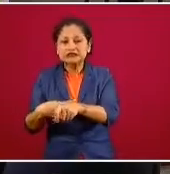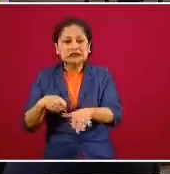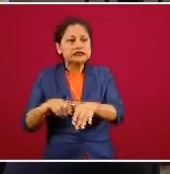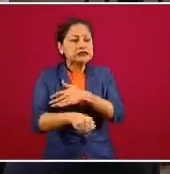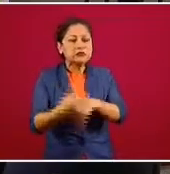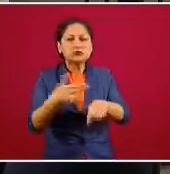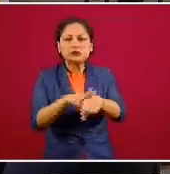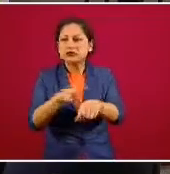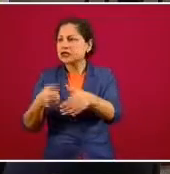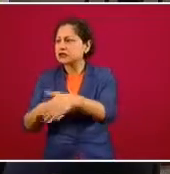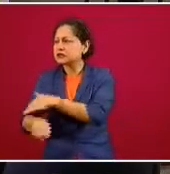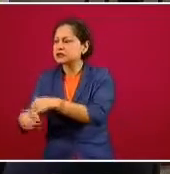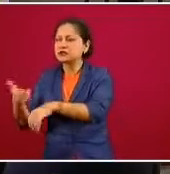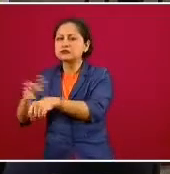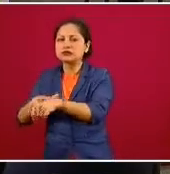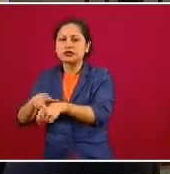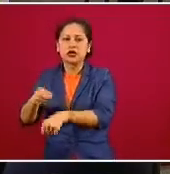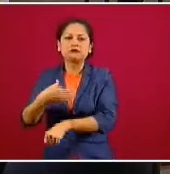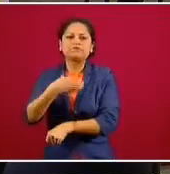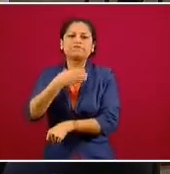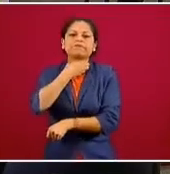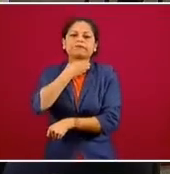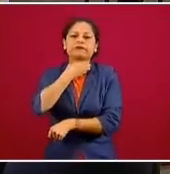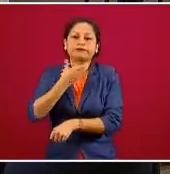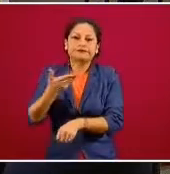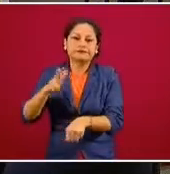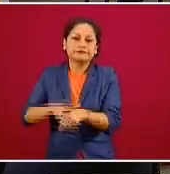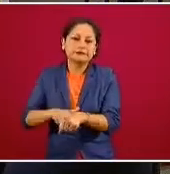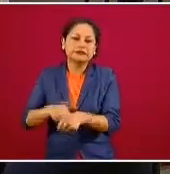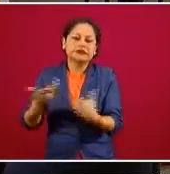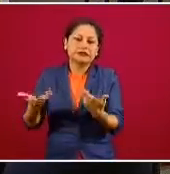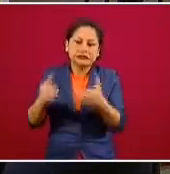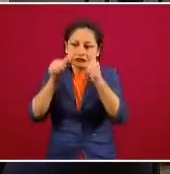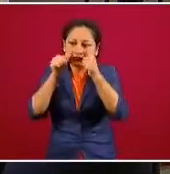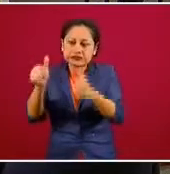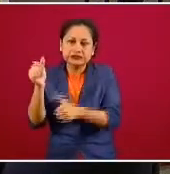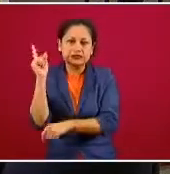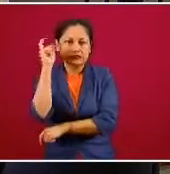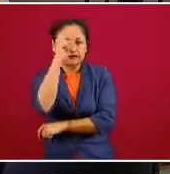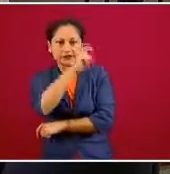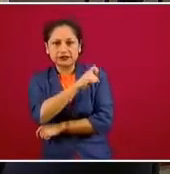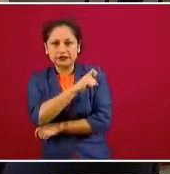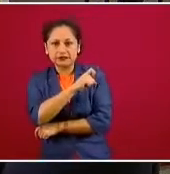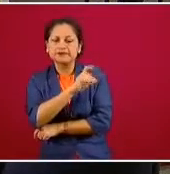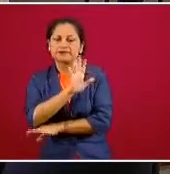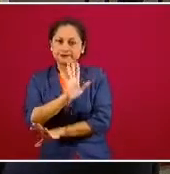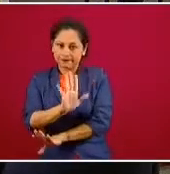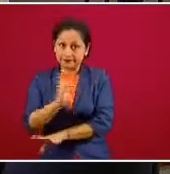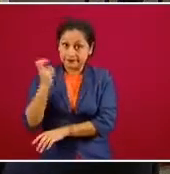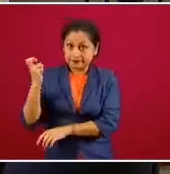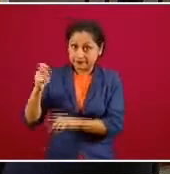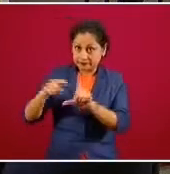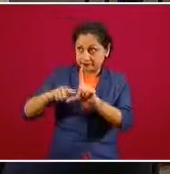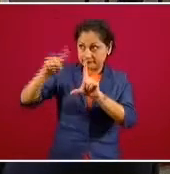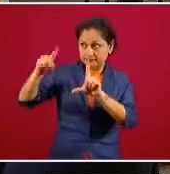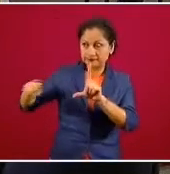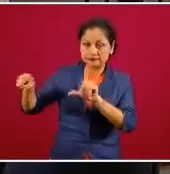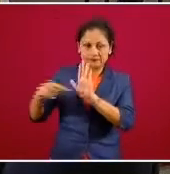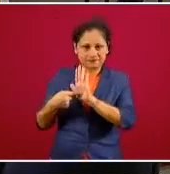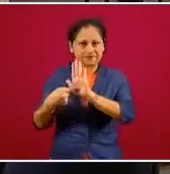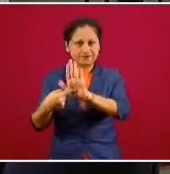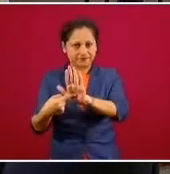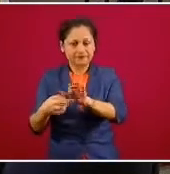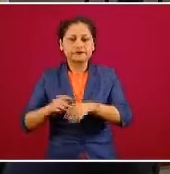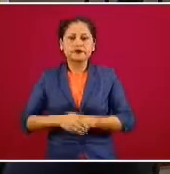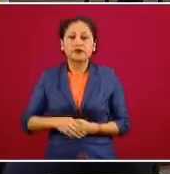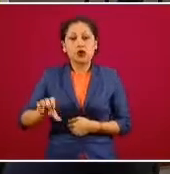espacio suficiente para atender a todos los enfermos. Entonces este es un primer objetivo. El segundo objetivo, que lo pueden notar al comparar